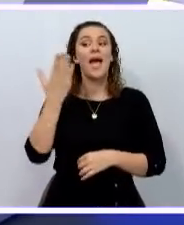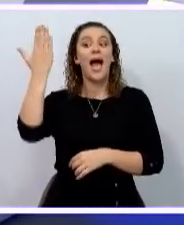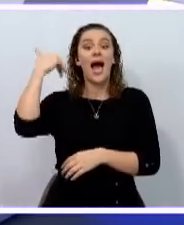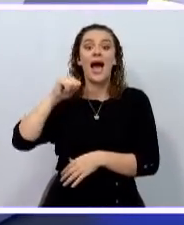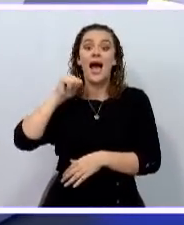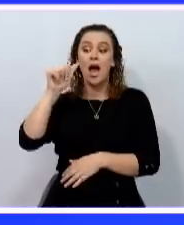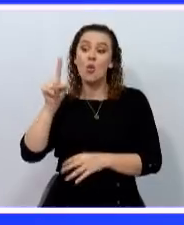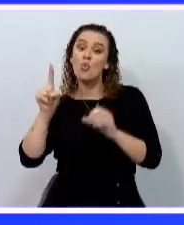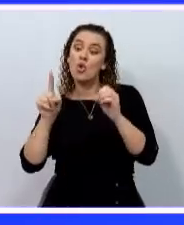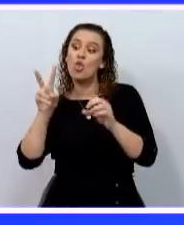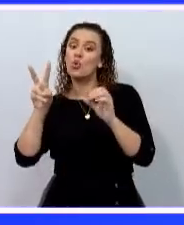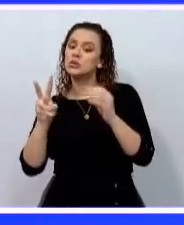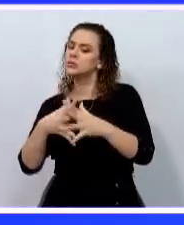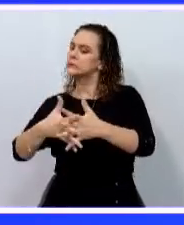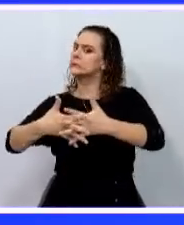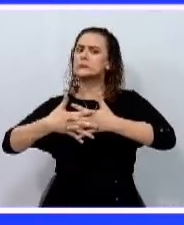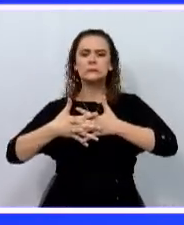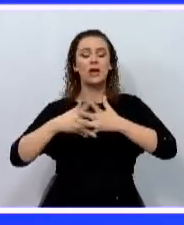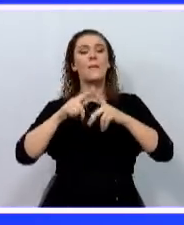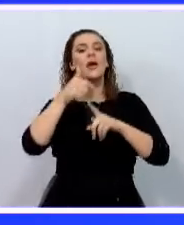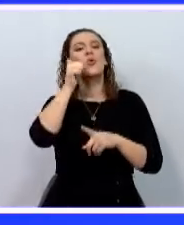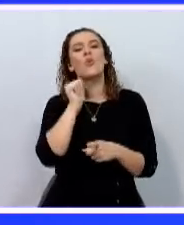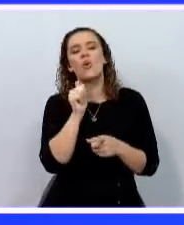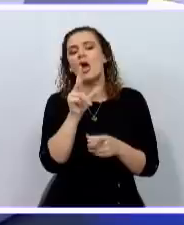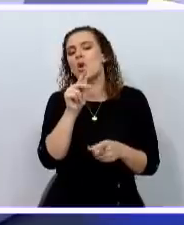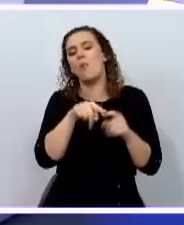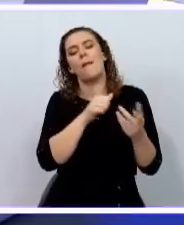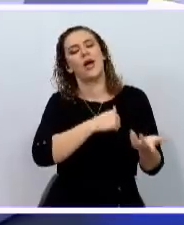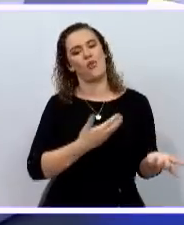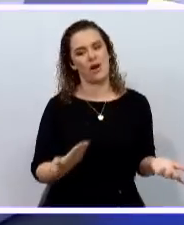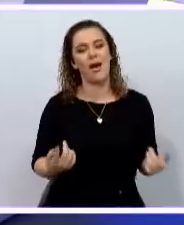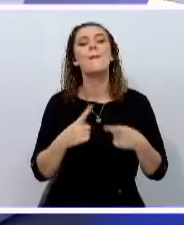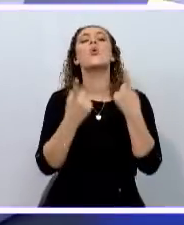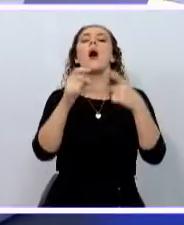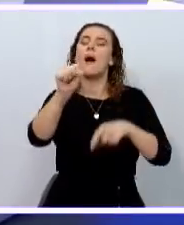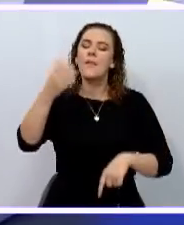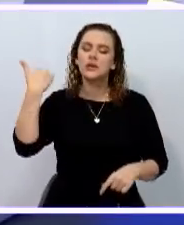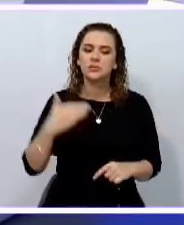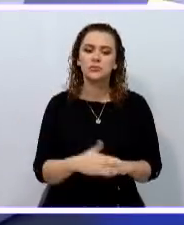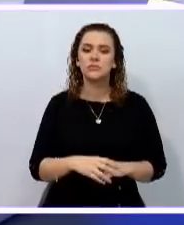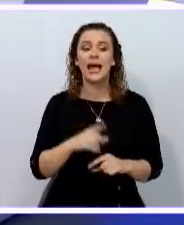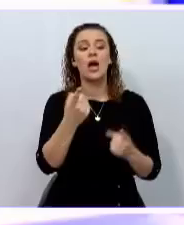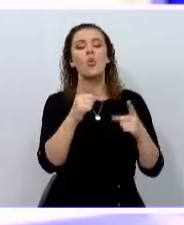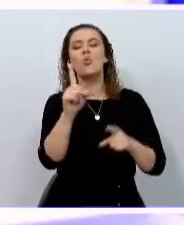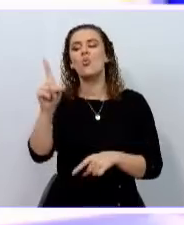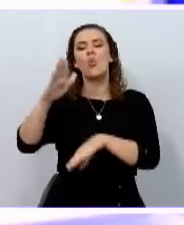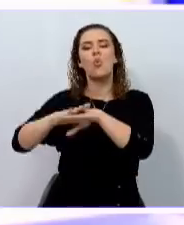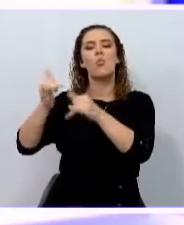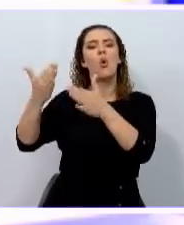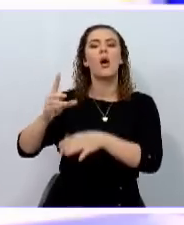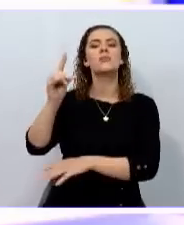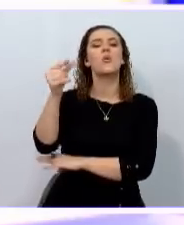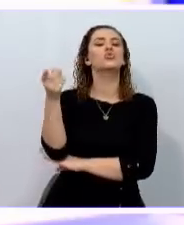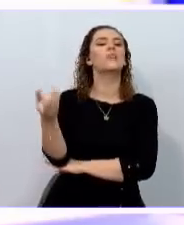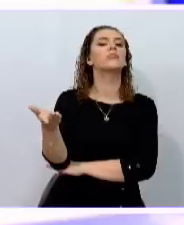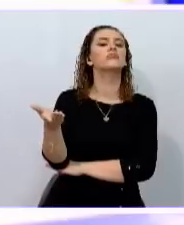la liga con unos cero un dos cero y ya para atrás sí pero ayer hubiera sido imperdonable sí Pero ha pasado todo esto lo provocó un solo jugador Don